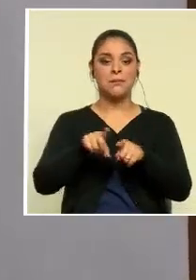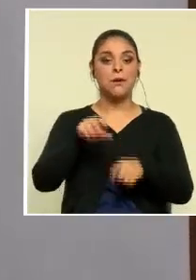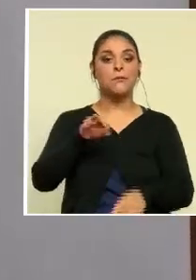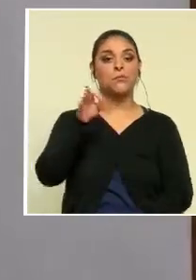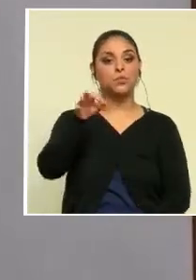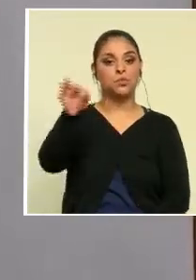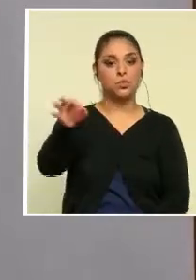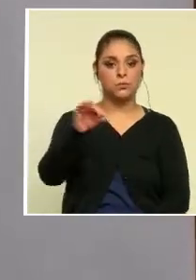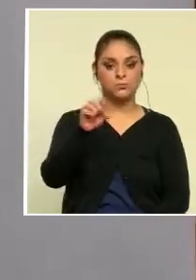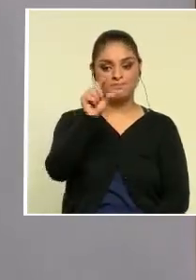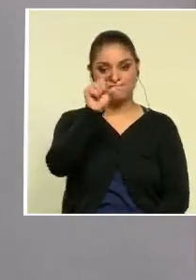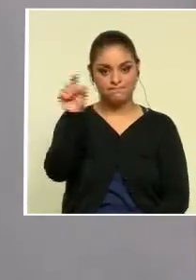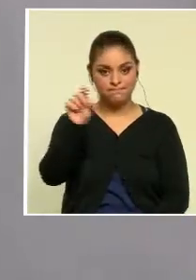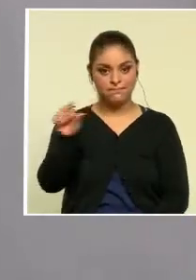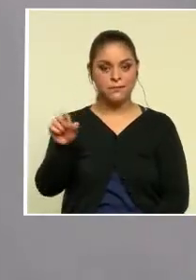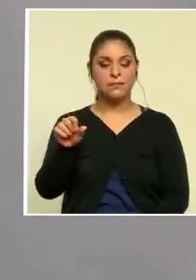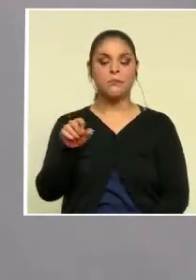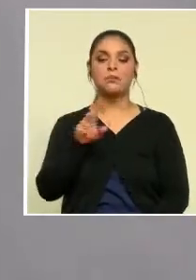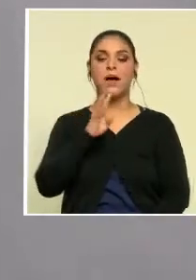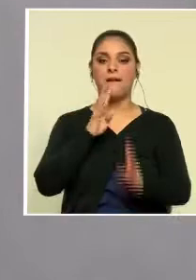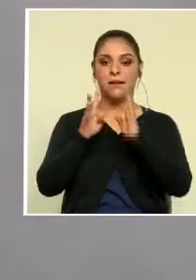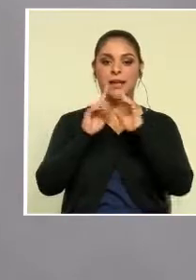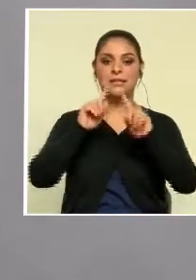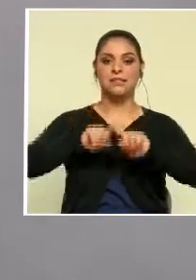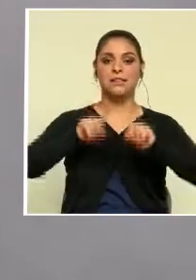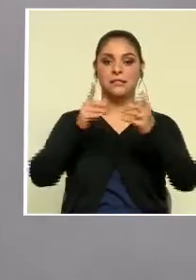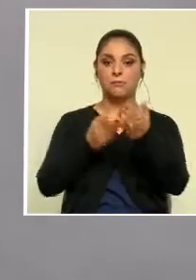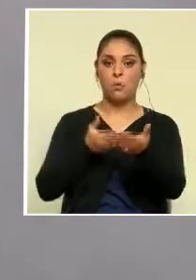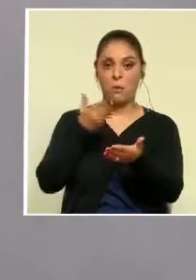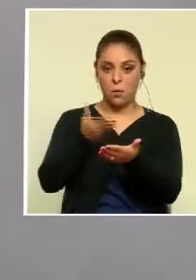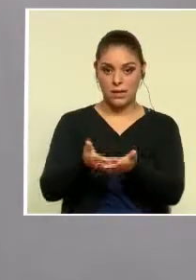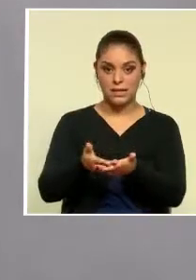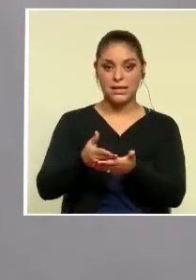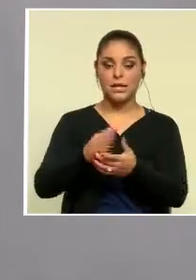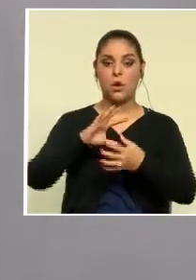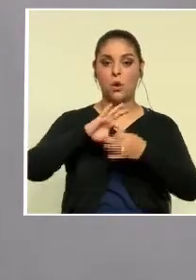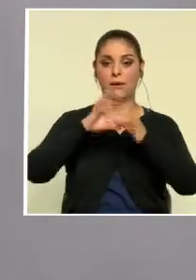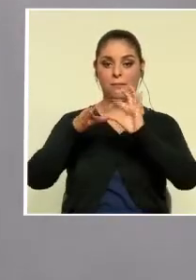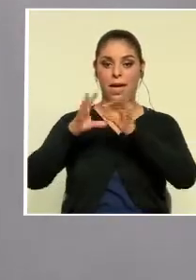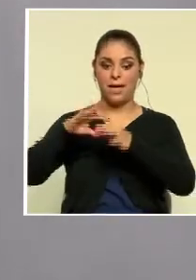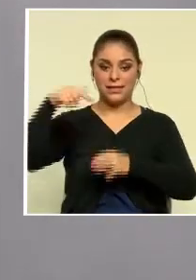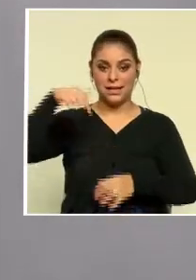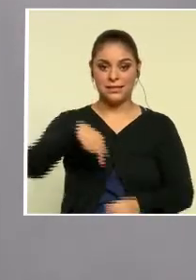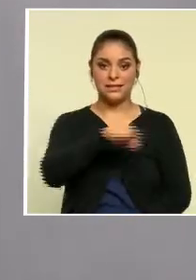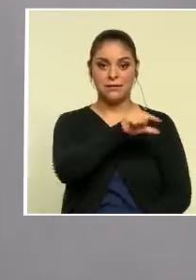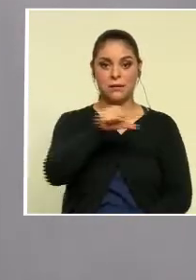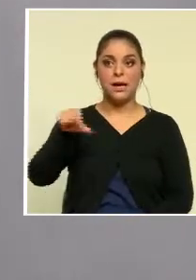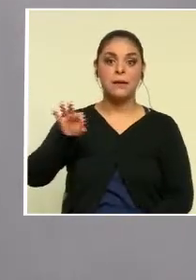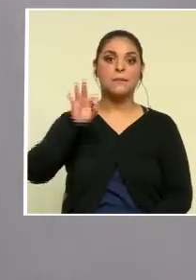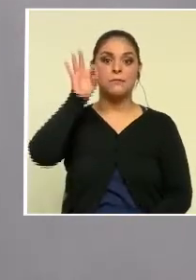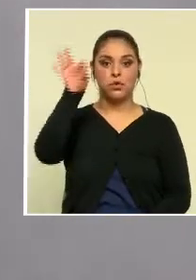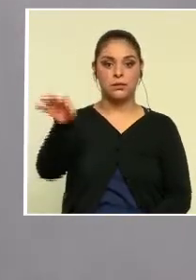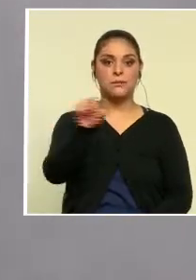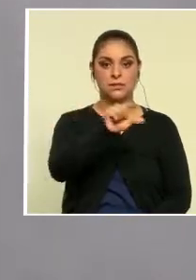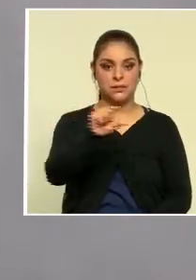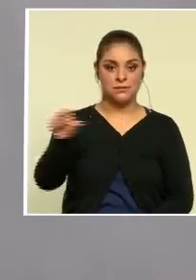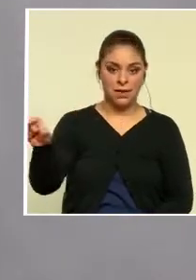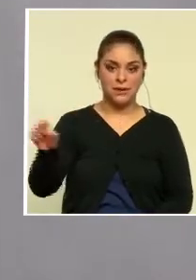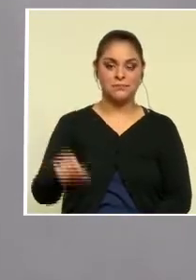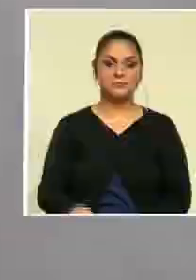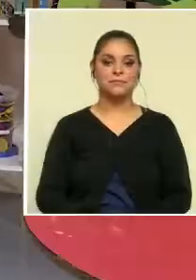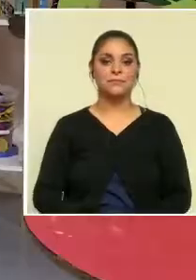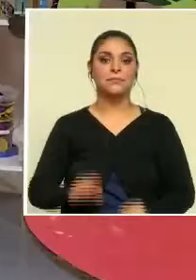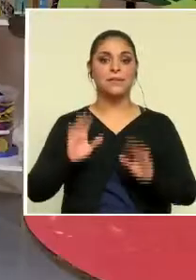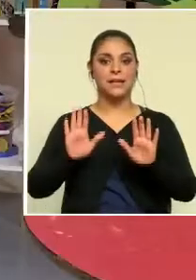en las diferentes propuestas en las olimpiadas que son esta semana y la nota excelente niña buen entonces vea todo lo que hemos aprendido